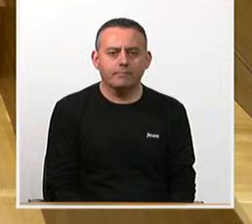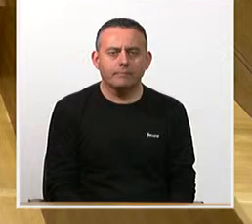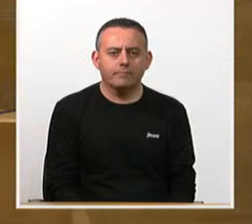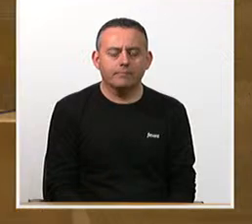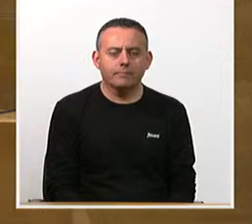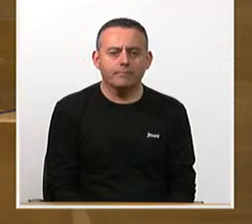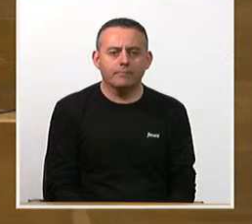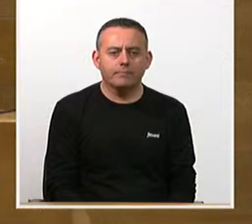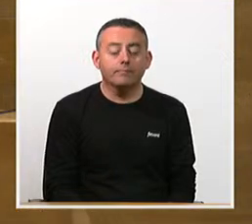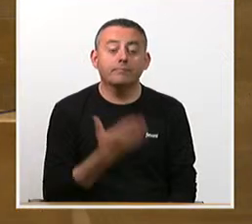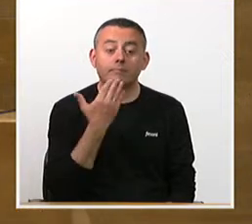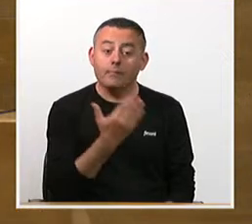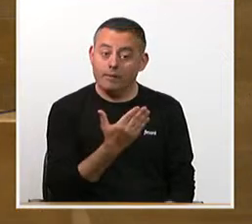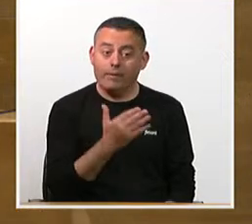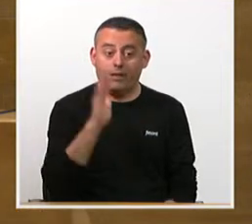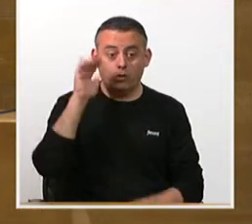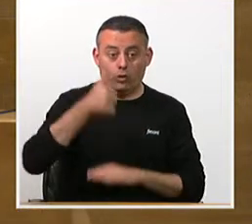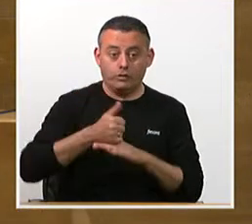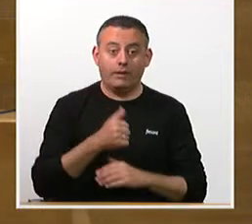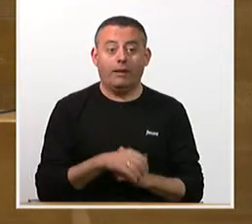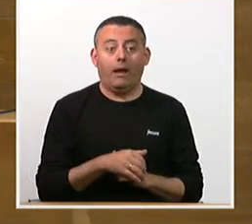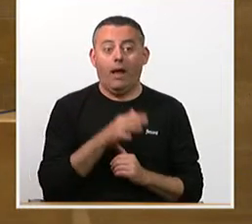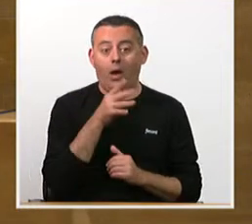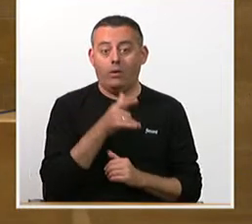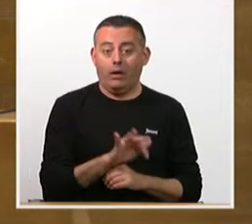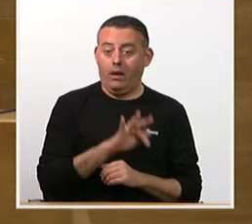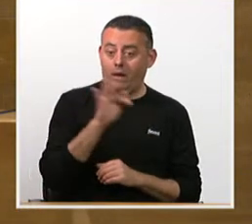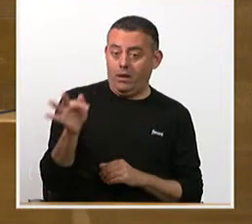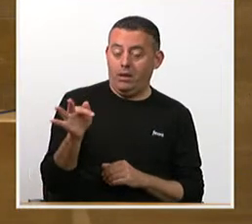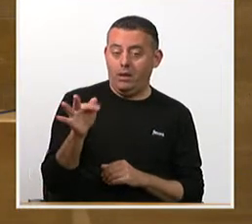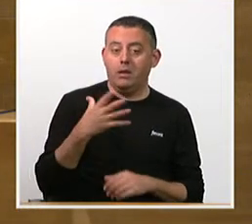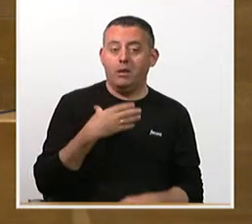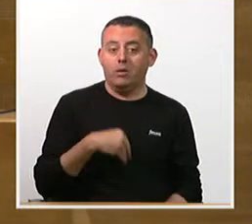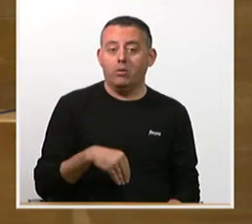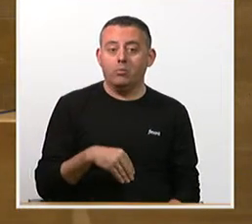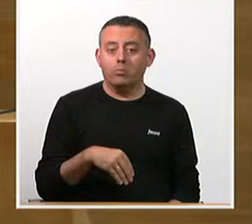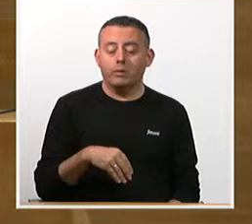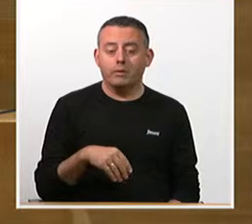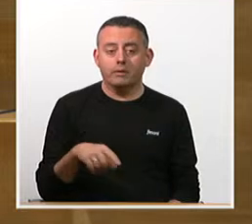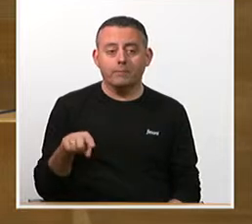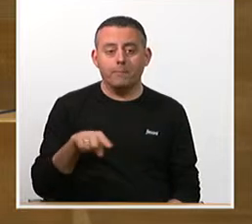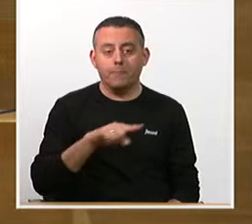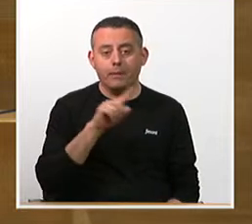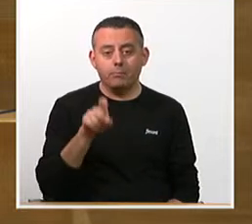consellera tiene la palabra para formular su